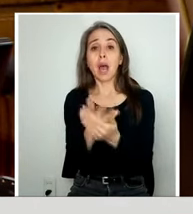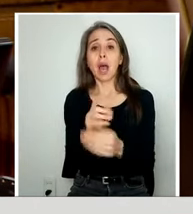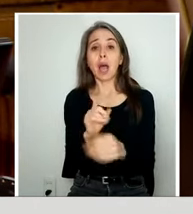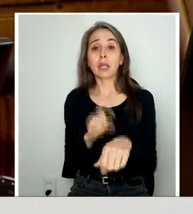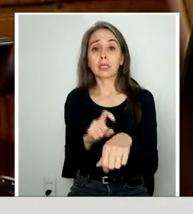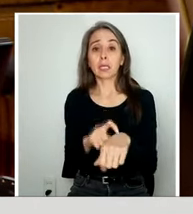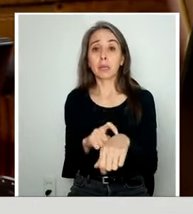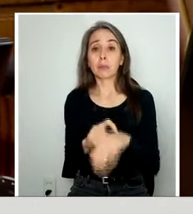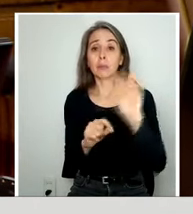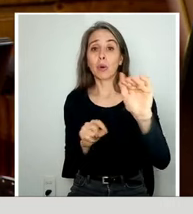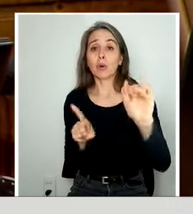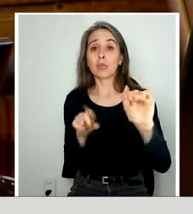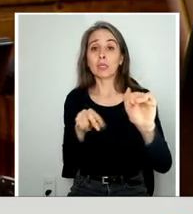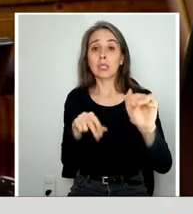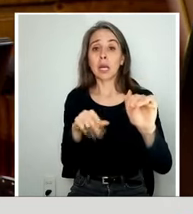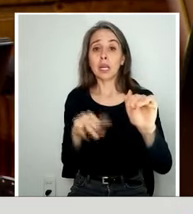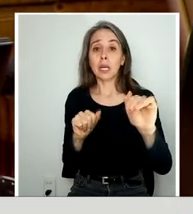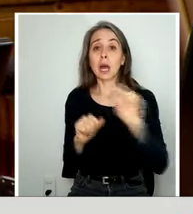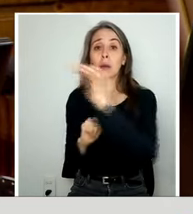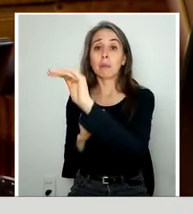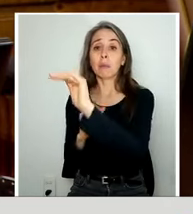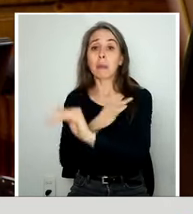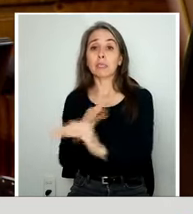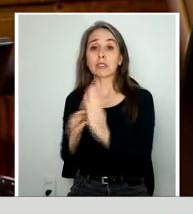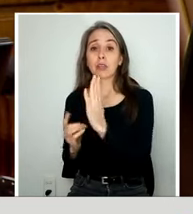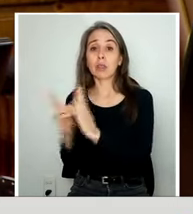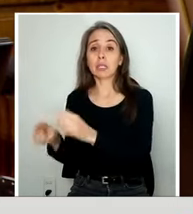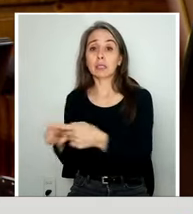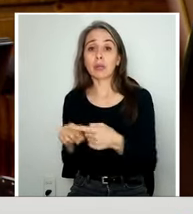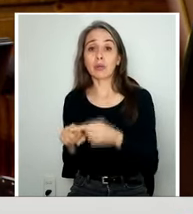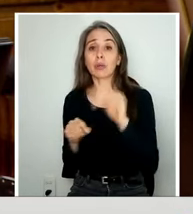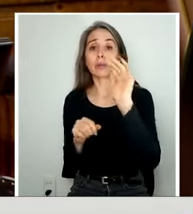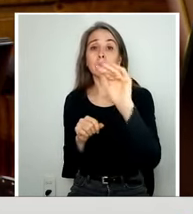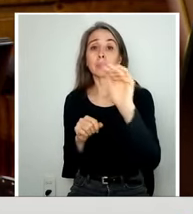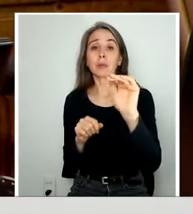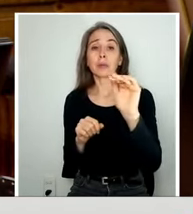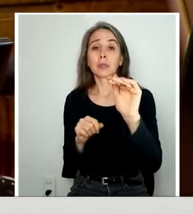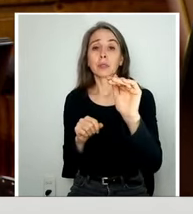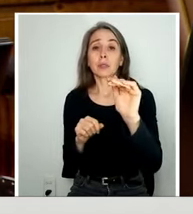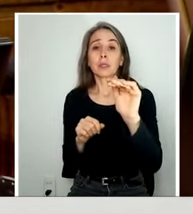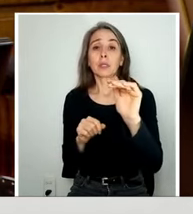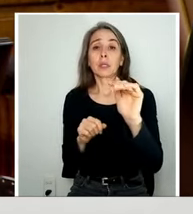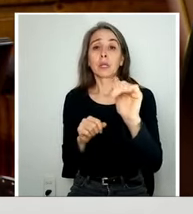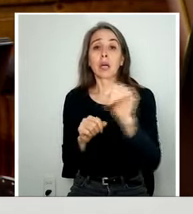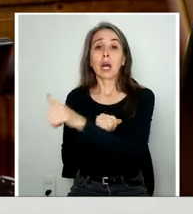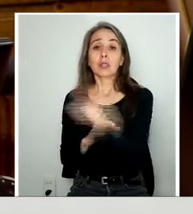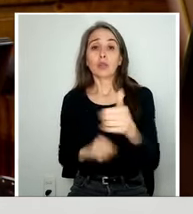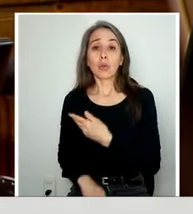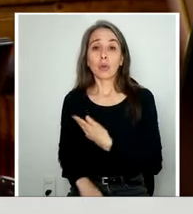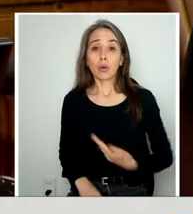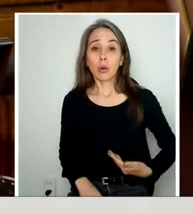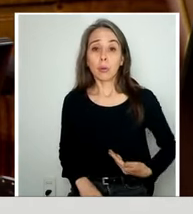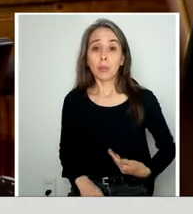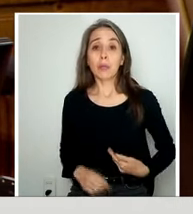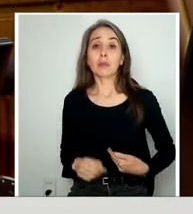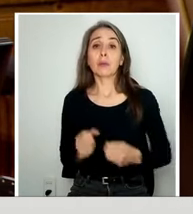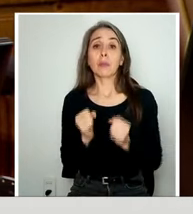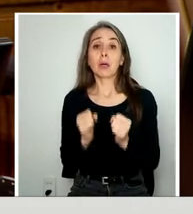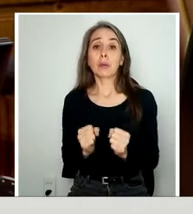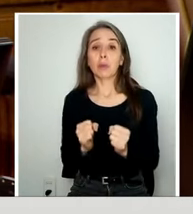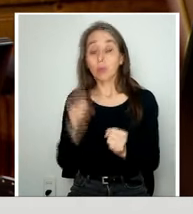a senama un llamado al Ministerio de desarrollo social un llamado a todo el gobierno que tengamos la capacidad de buscar